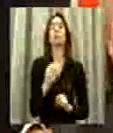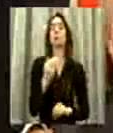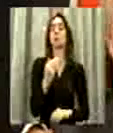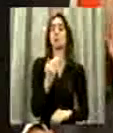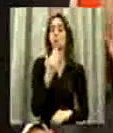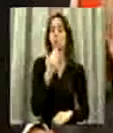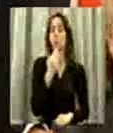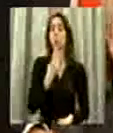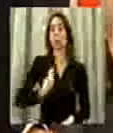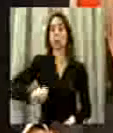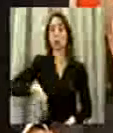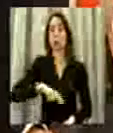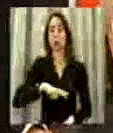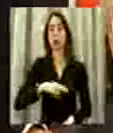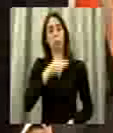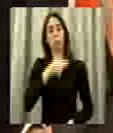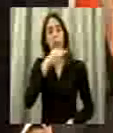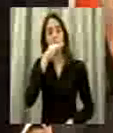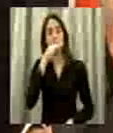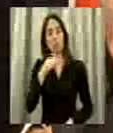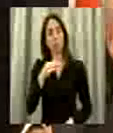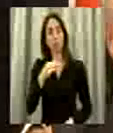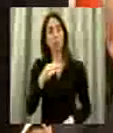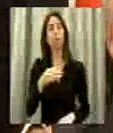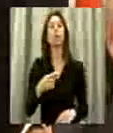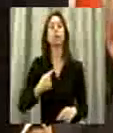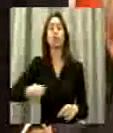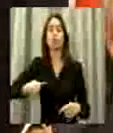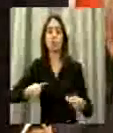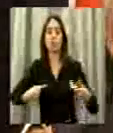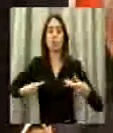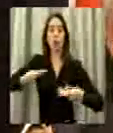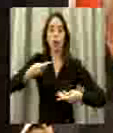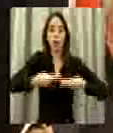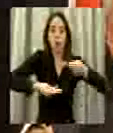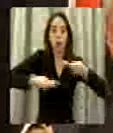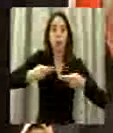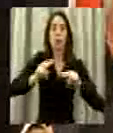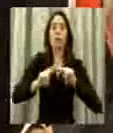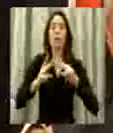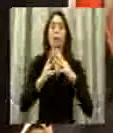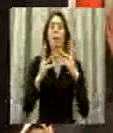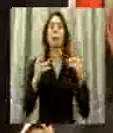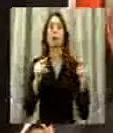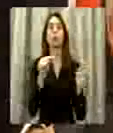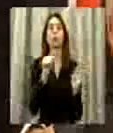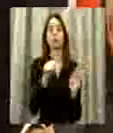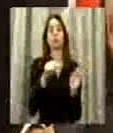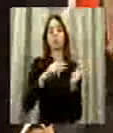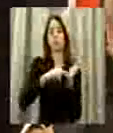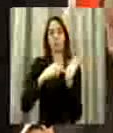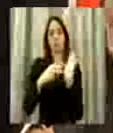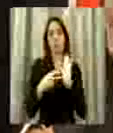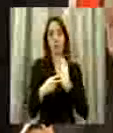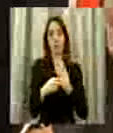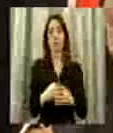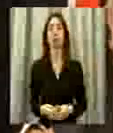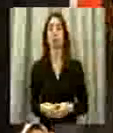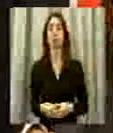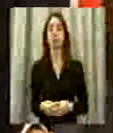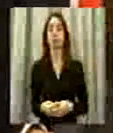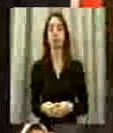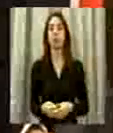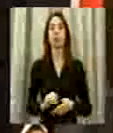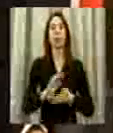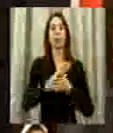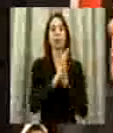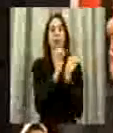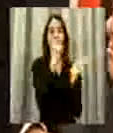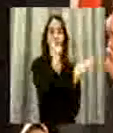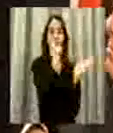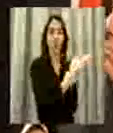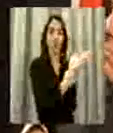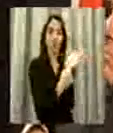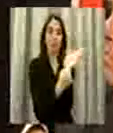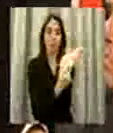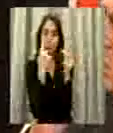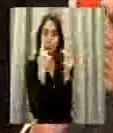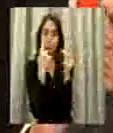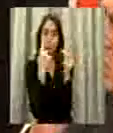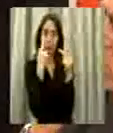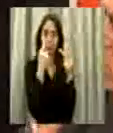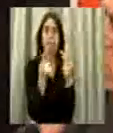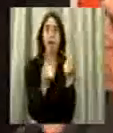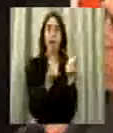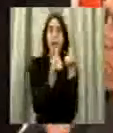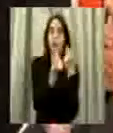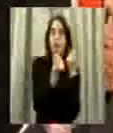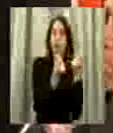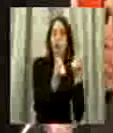queremos dejar de decir que estamos contribuyendo a la solución de este problema. Y todo este panorama que se da de